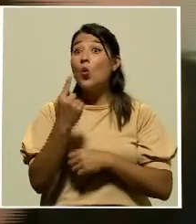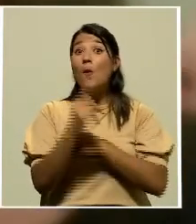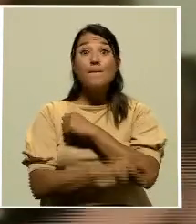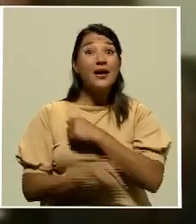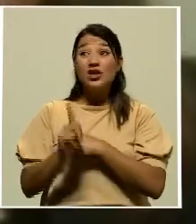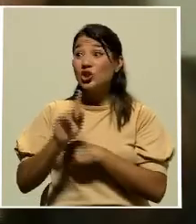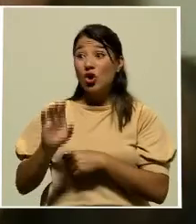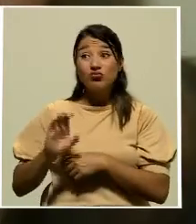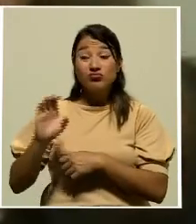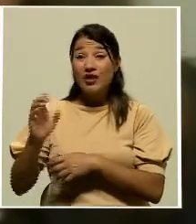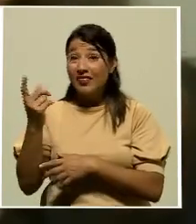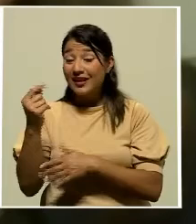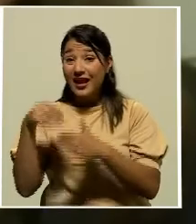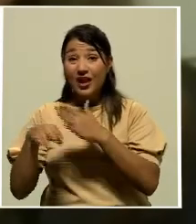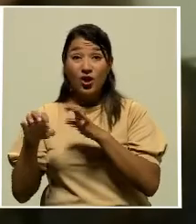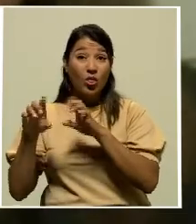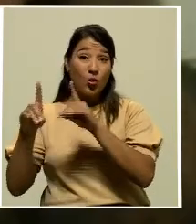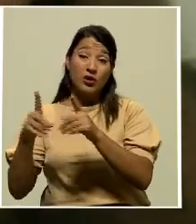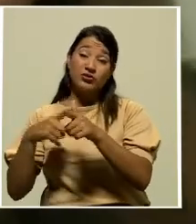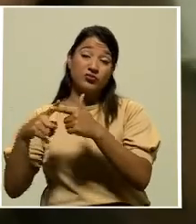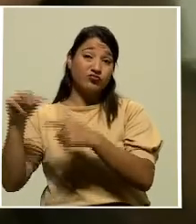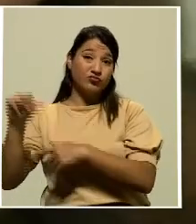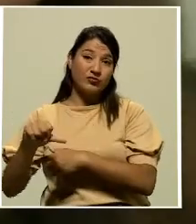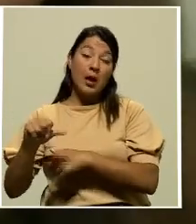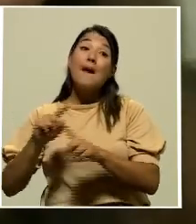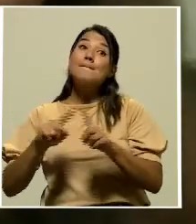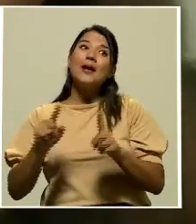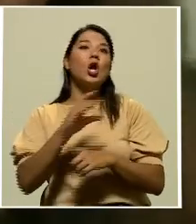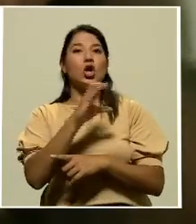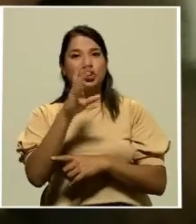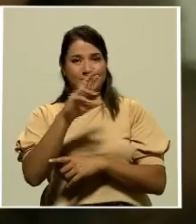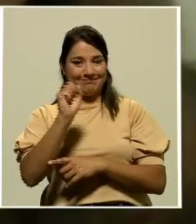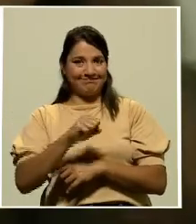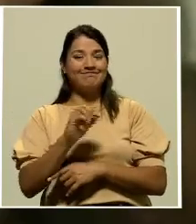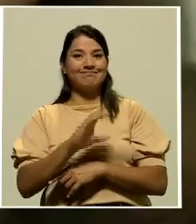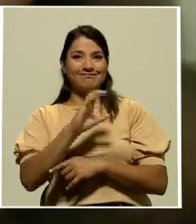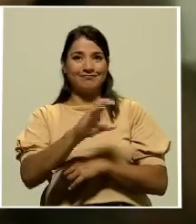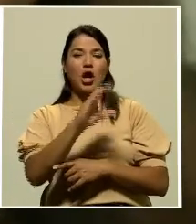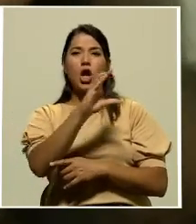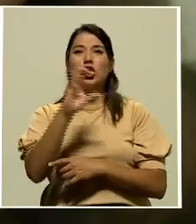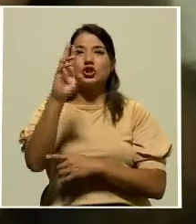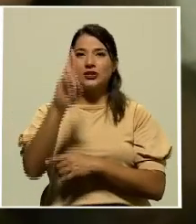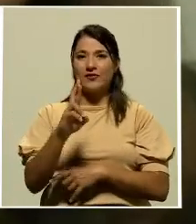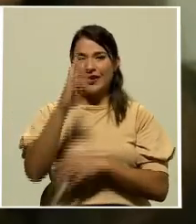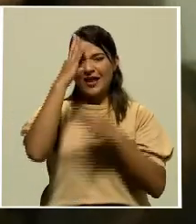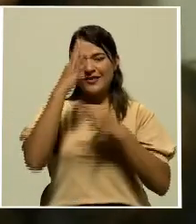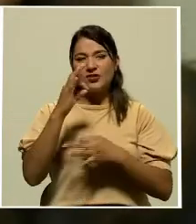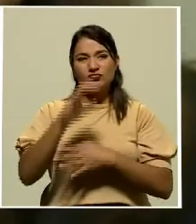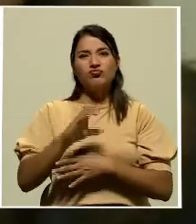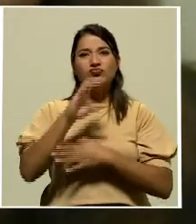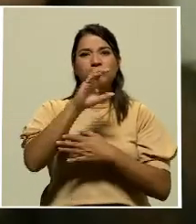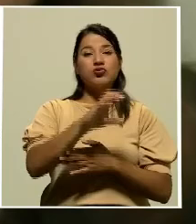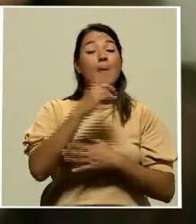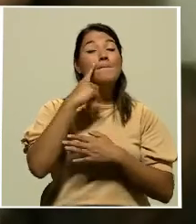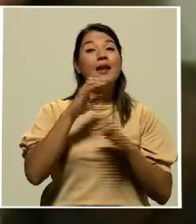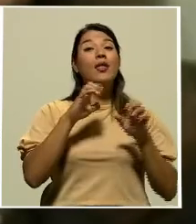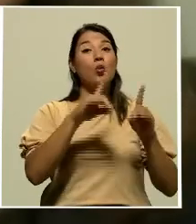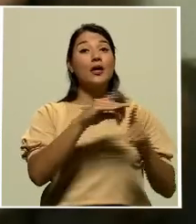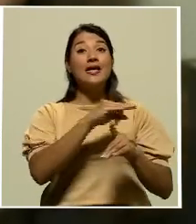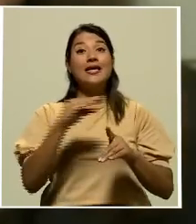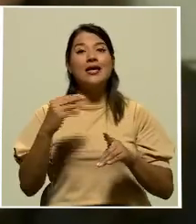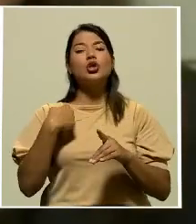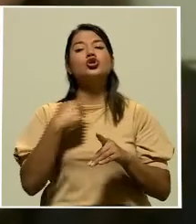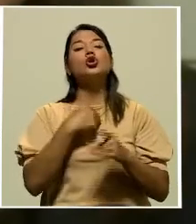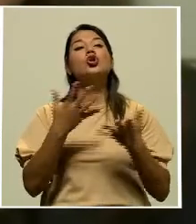tiene algo errado, no es el caso de Costa Rica. Costa Rica optó por una inversión estratégica en la educación y aquí estamos para